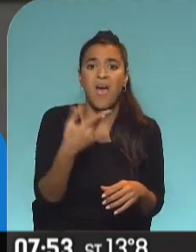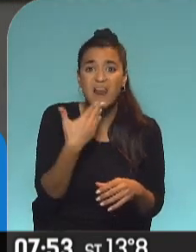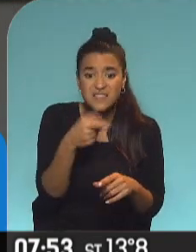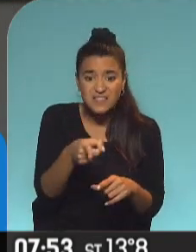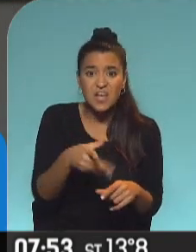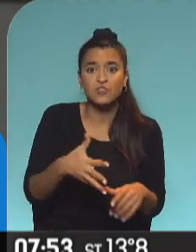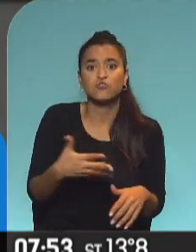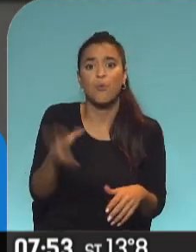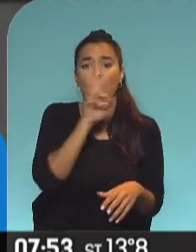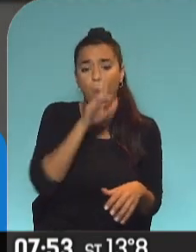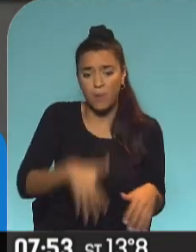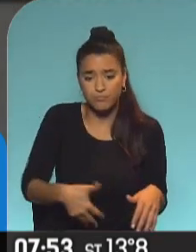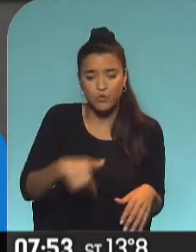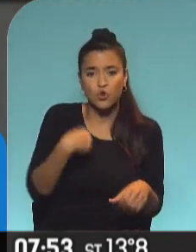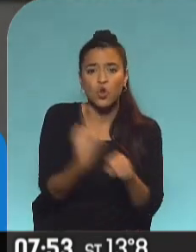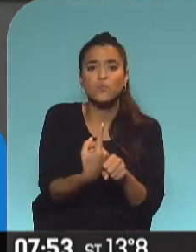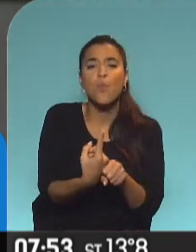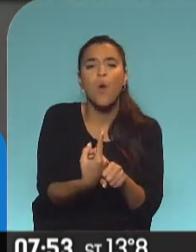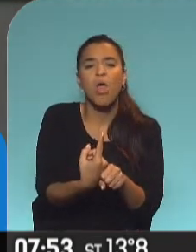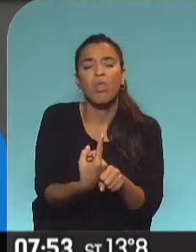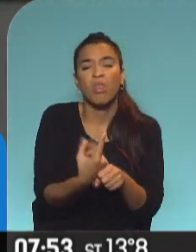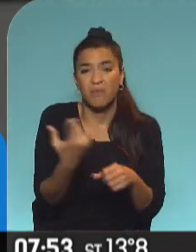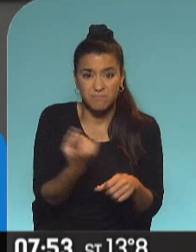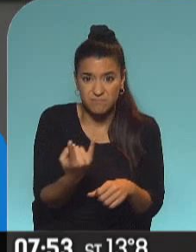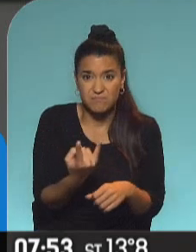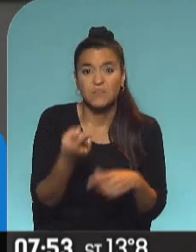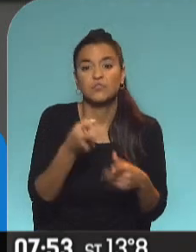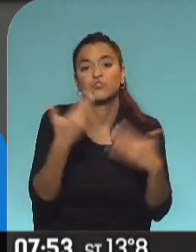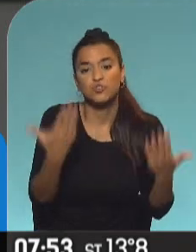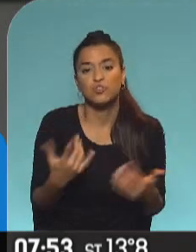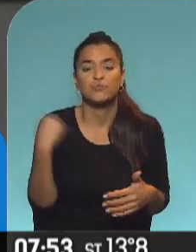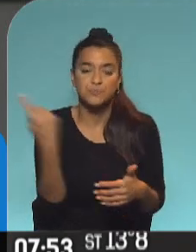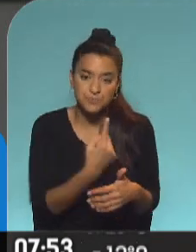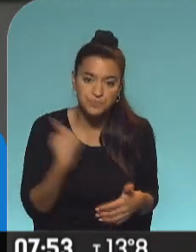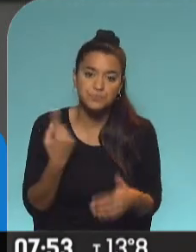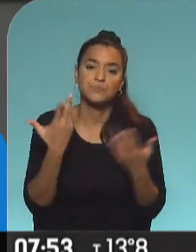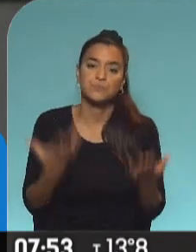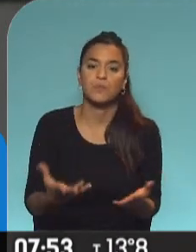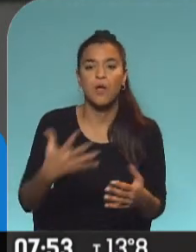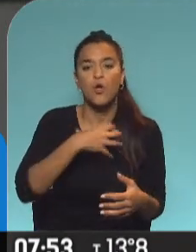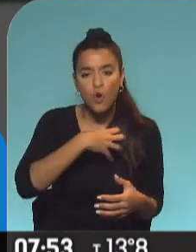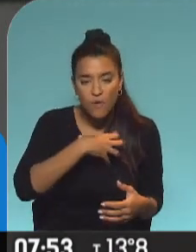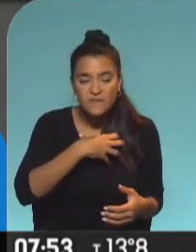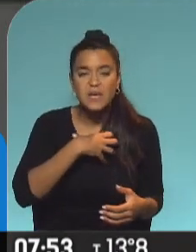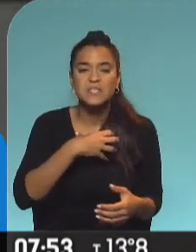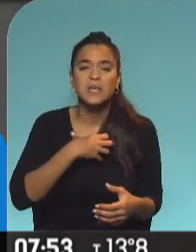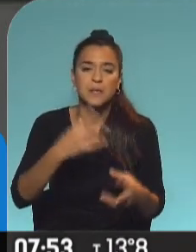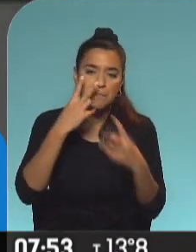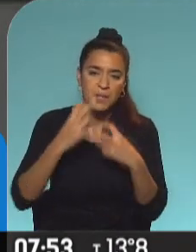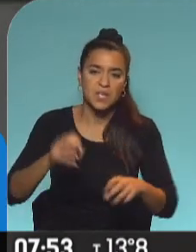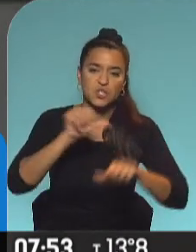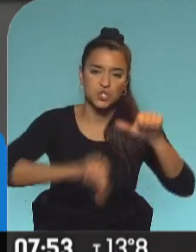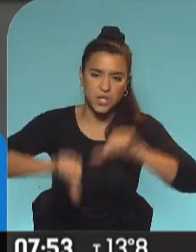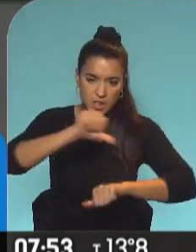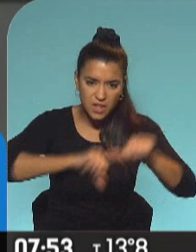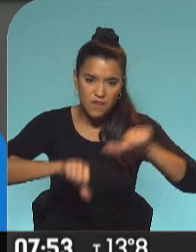hizo que no se pudiera vacunar como se esperaba. Entonces, realmente llamamos a todos a tener confianza en las investigaciones